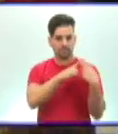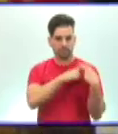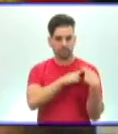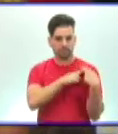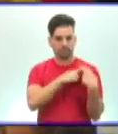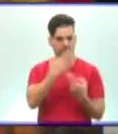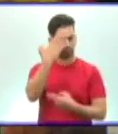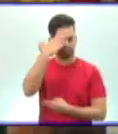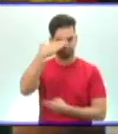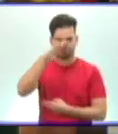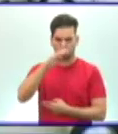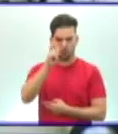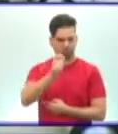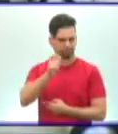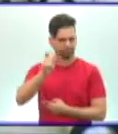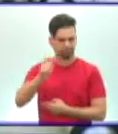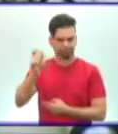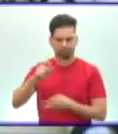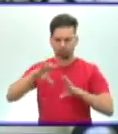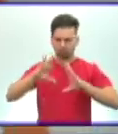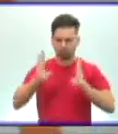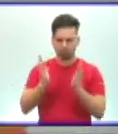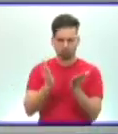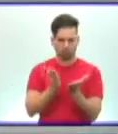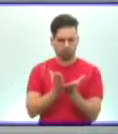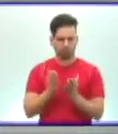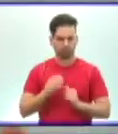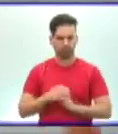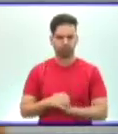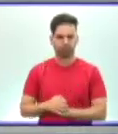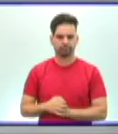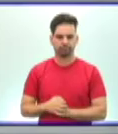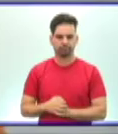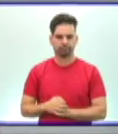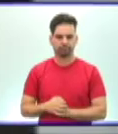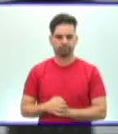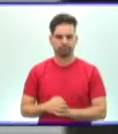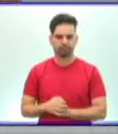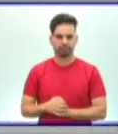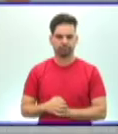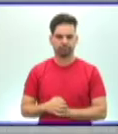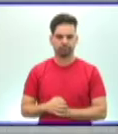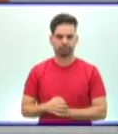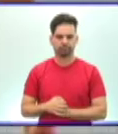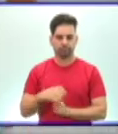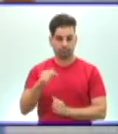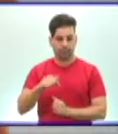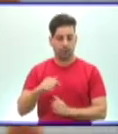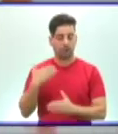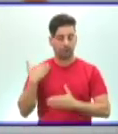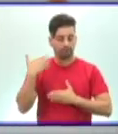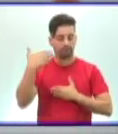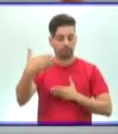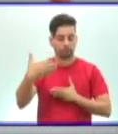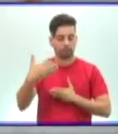a todos los sectores y a cada uno de los cubanos de las actuales y futuras